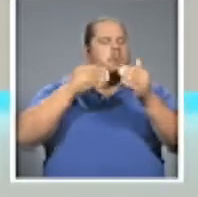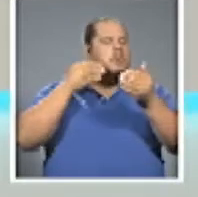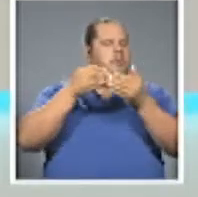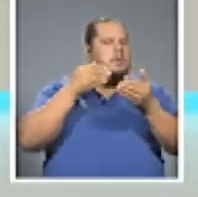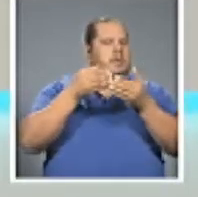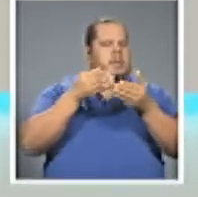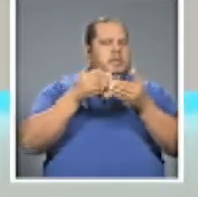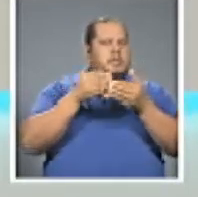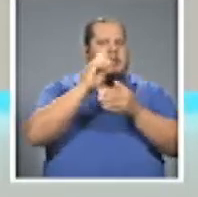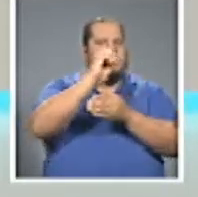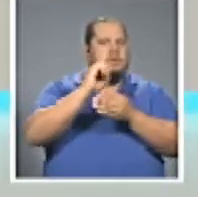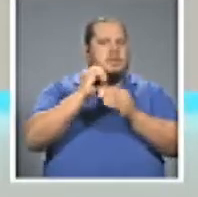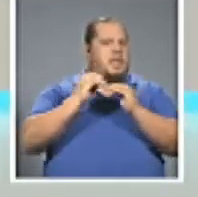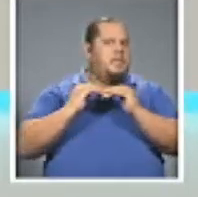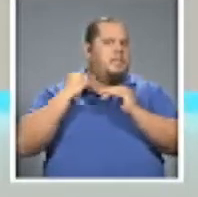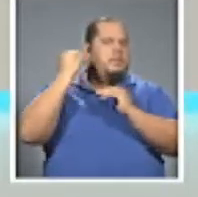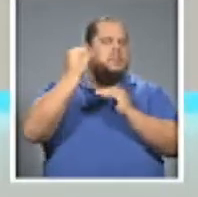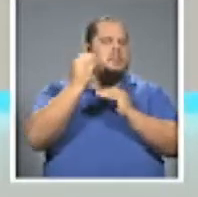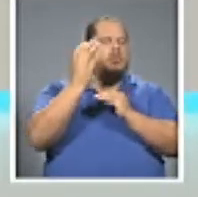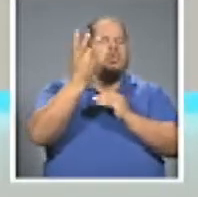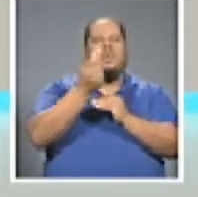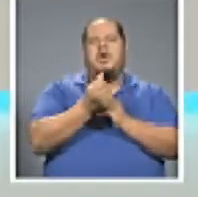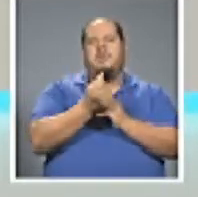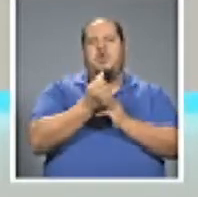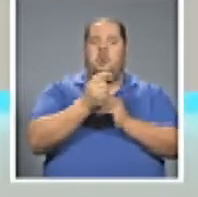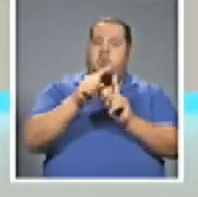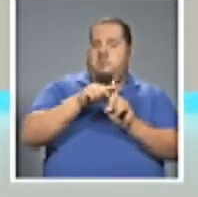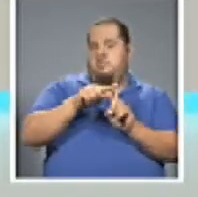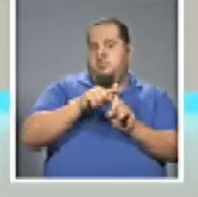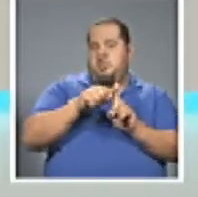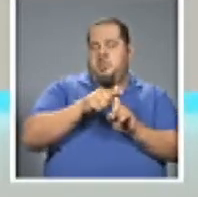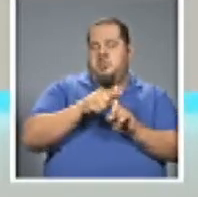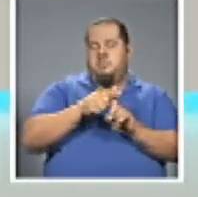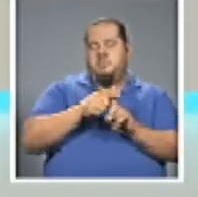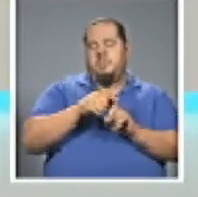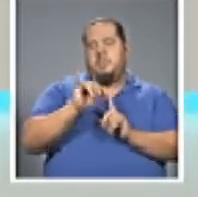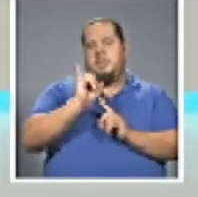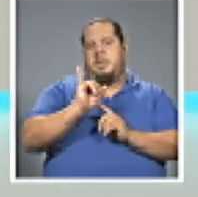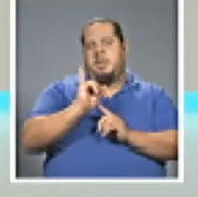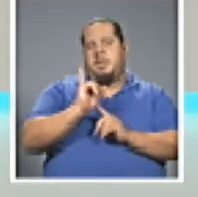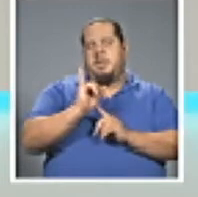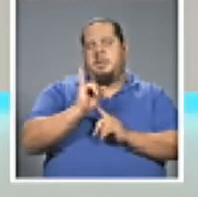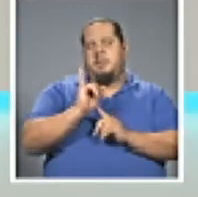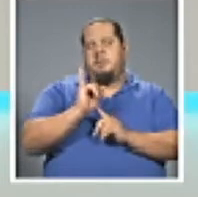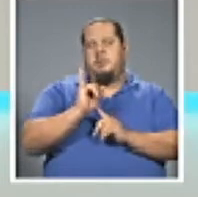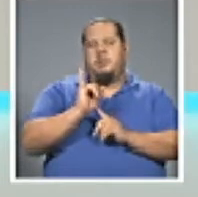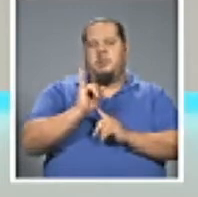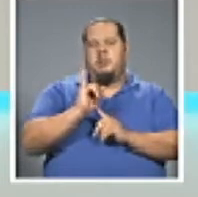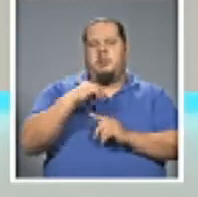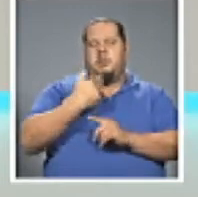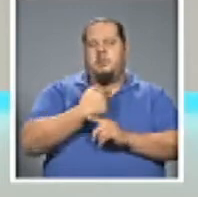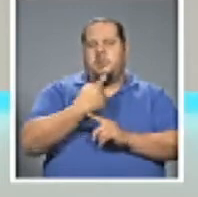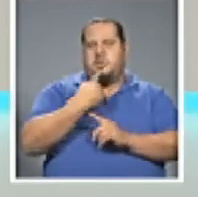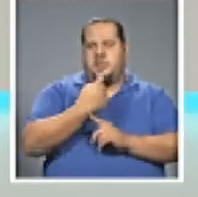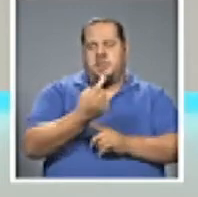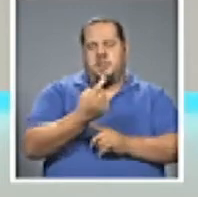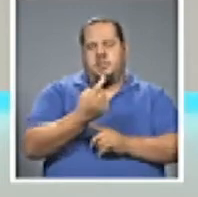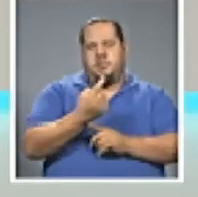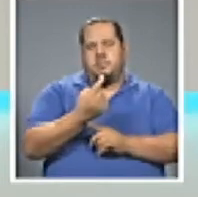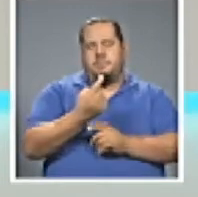el porcentaje de aumento fue muy positivo, y eso se debe a lo que nosotros llamaríamos